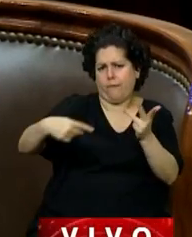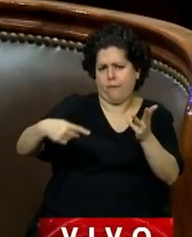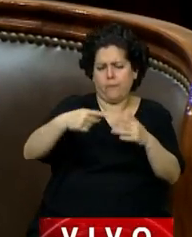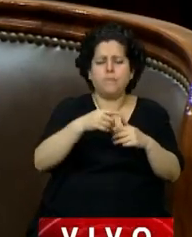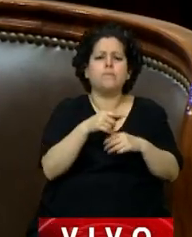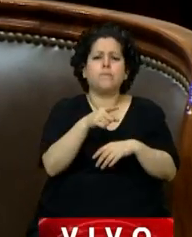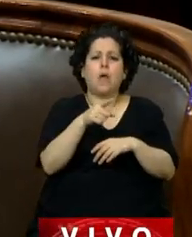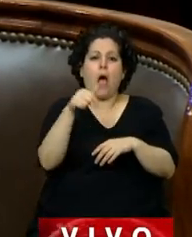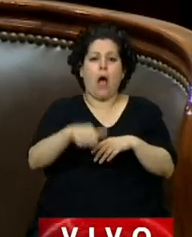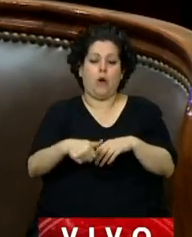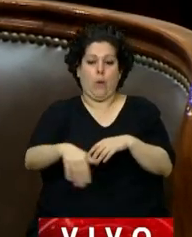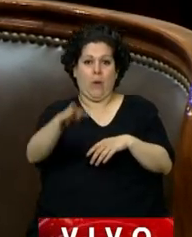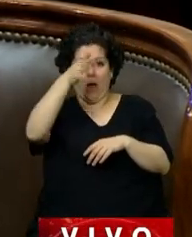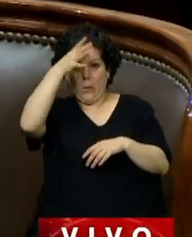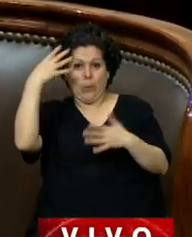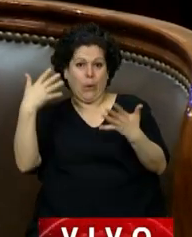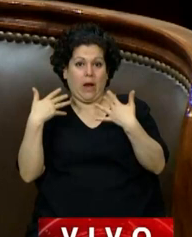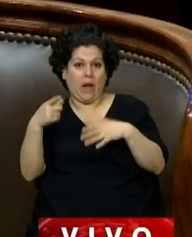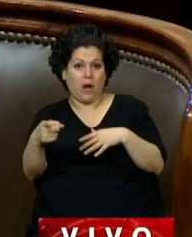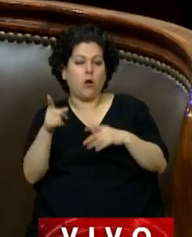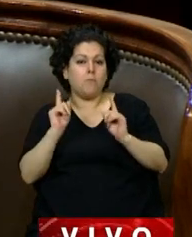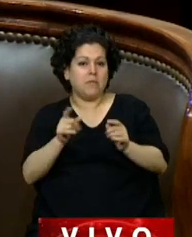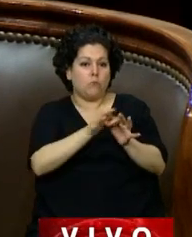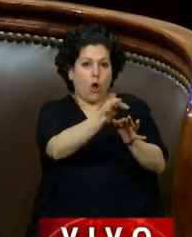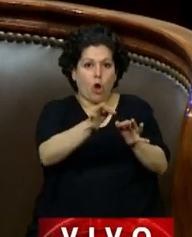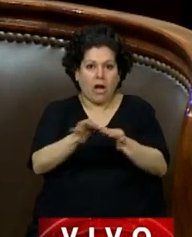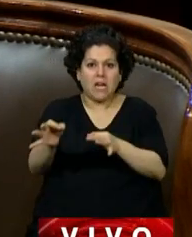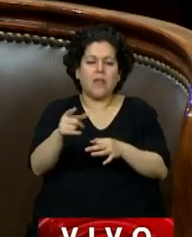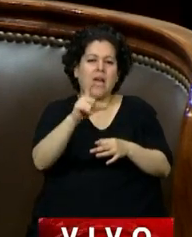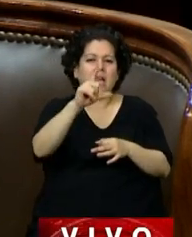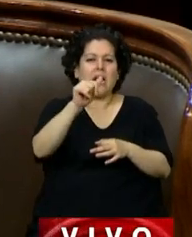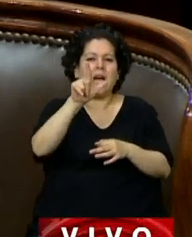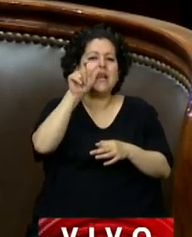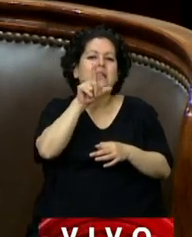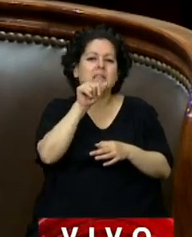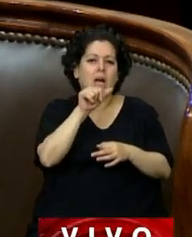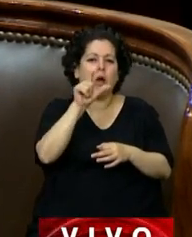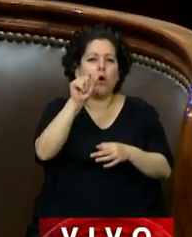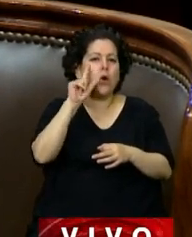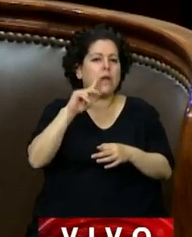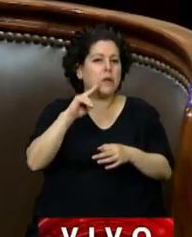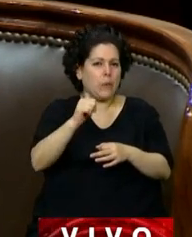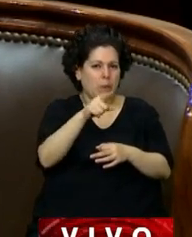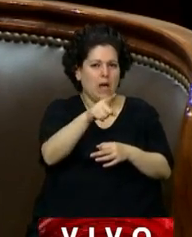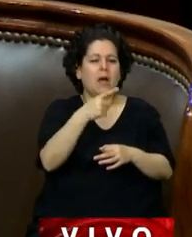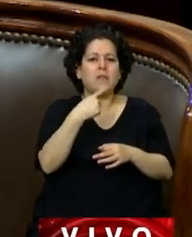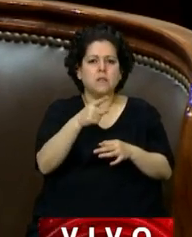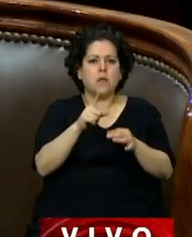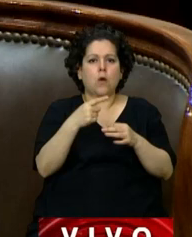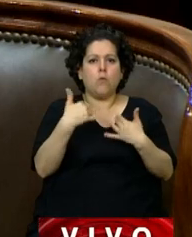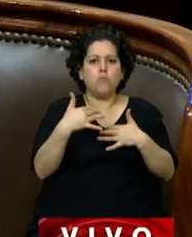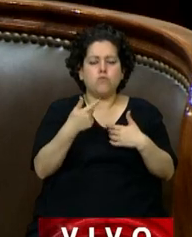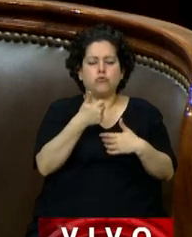Caleta Olivia ahora llega el verano nuevamente esas localidades más que nada Caleta Olivia seguramente va a estar sin agua durante varios meses